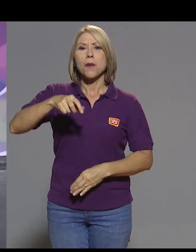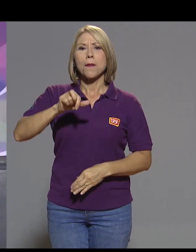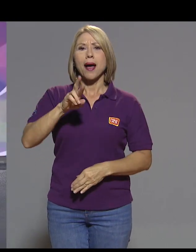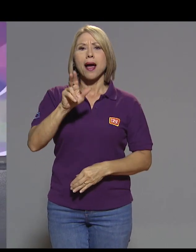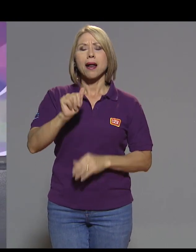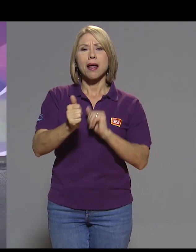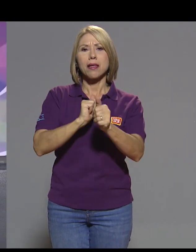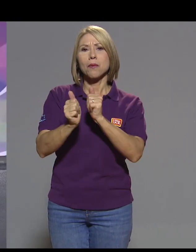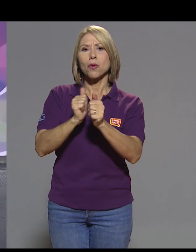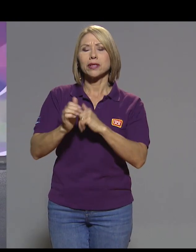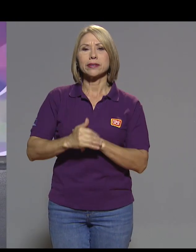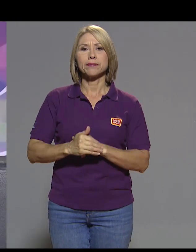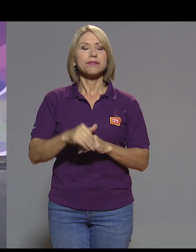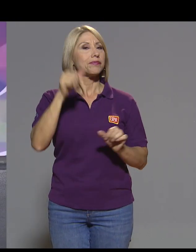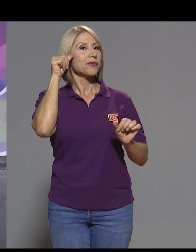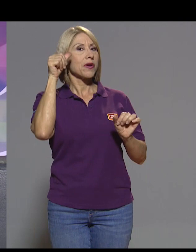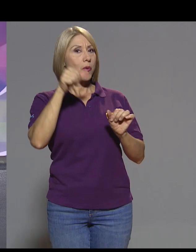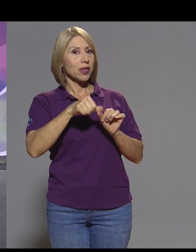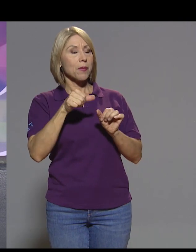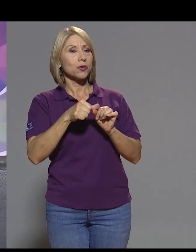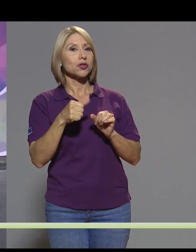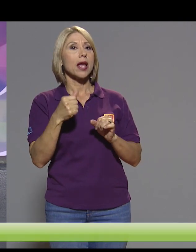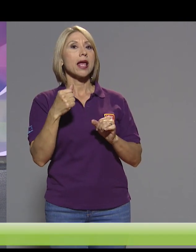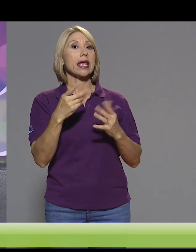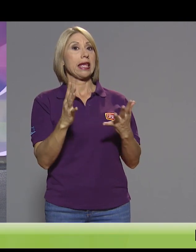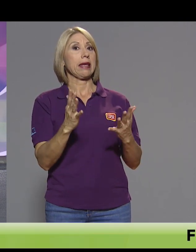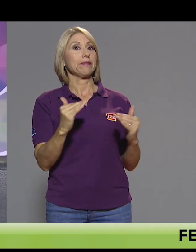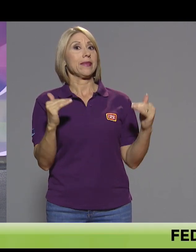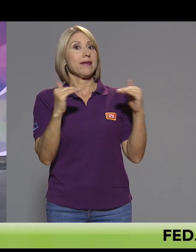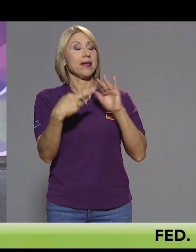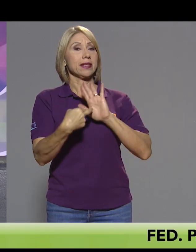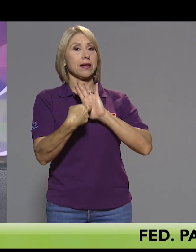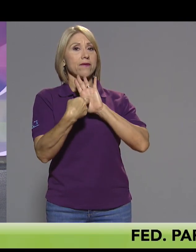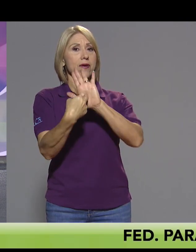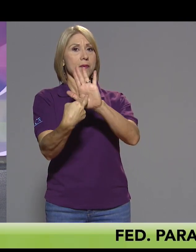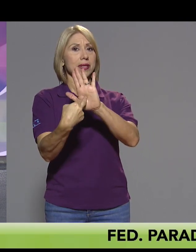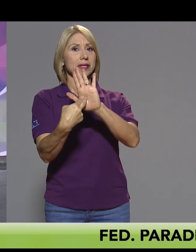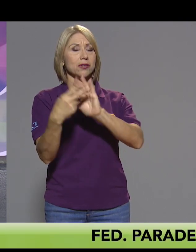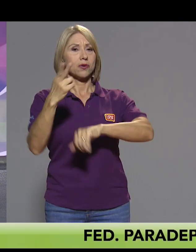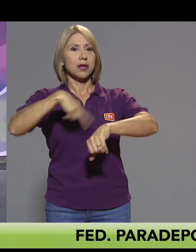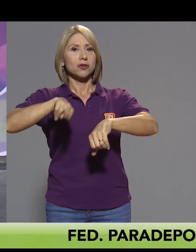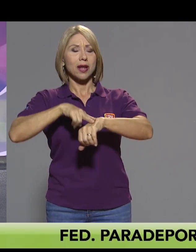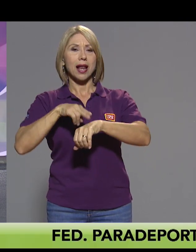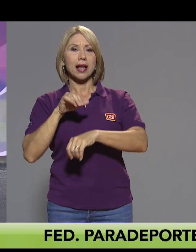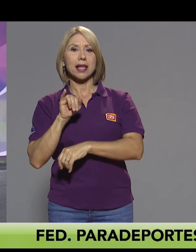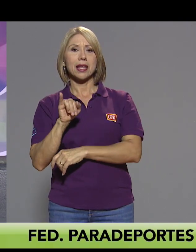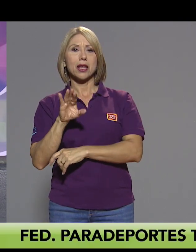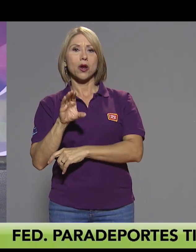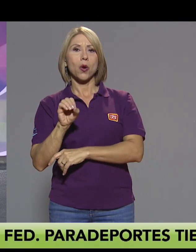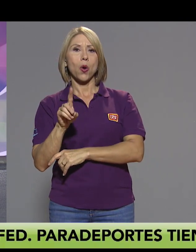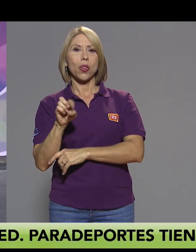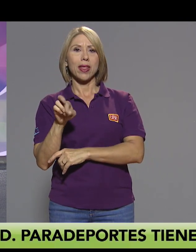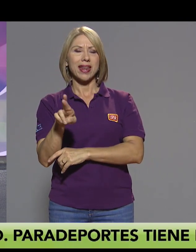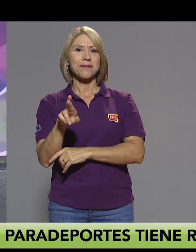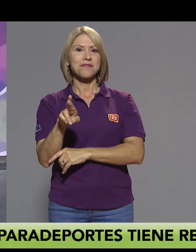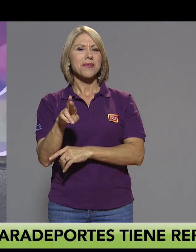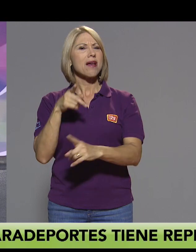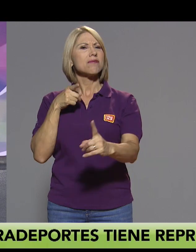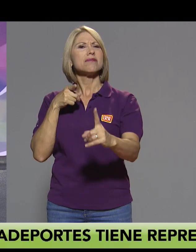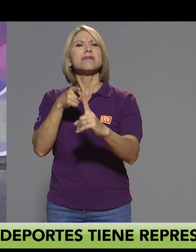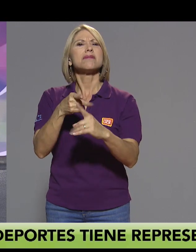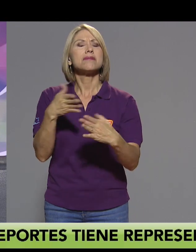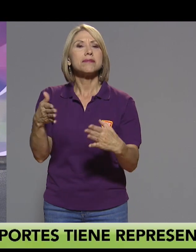bueno recordemos que a nivel de tener la representación nacional del icoder obviamente el compromiso es trabajar o